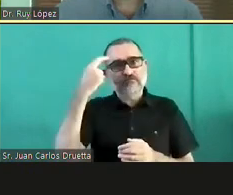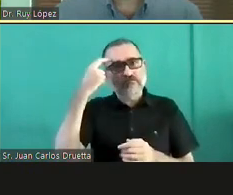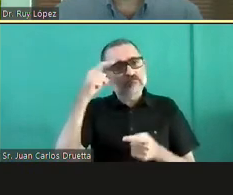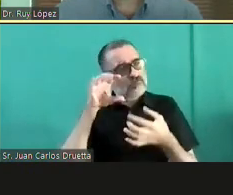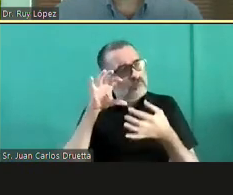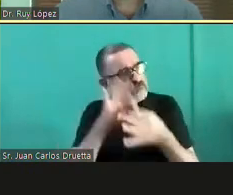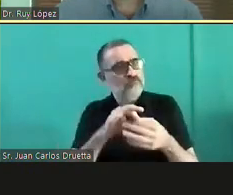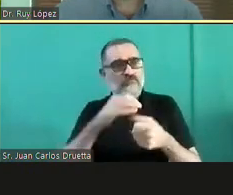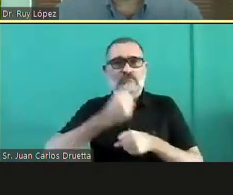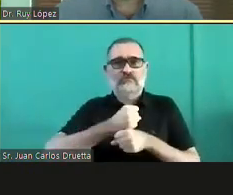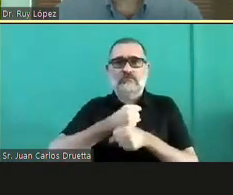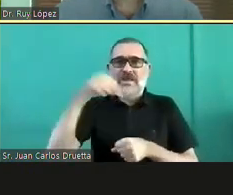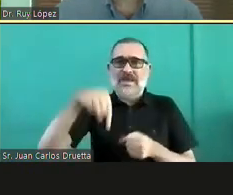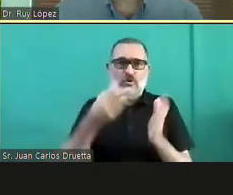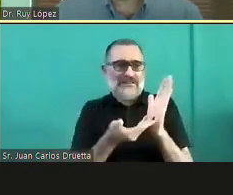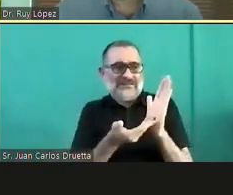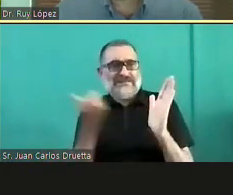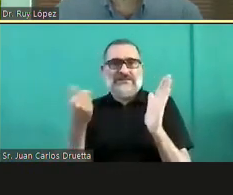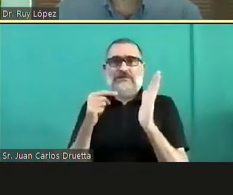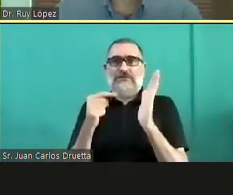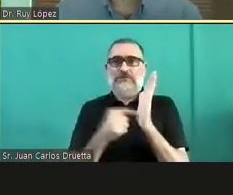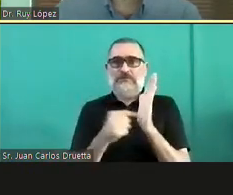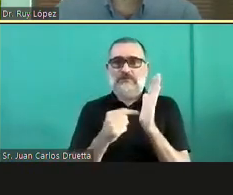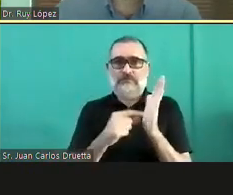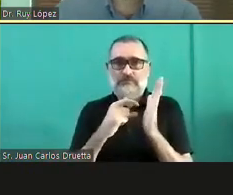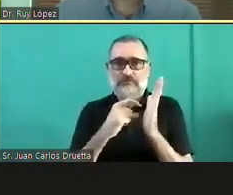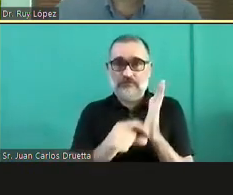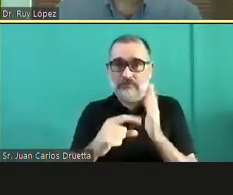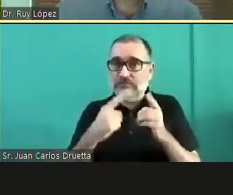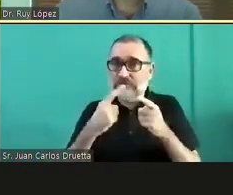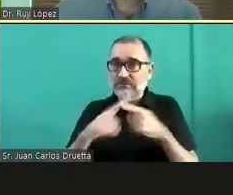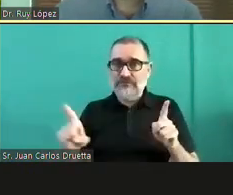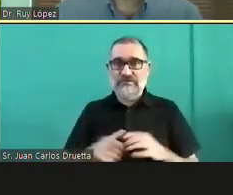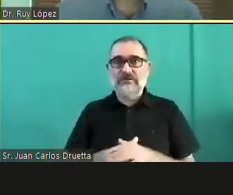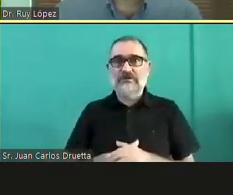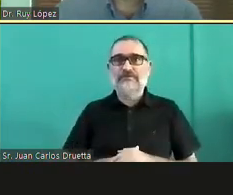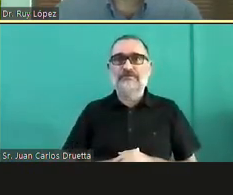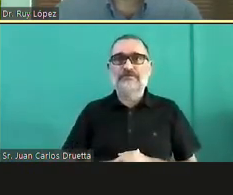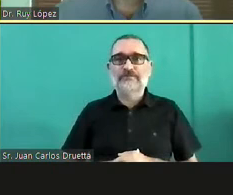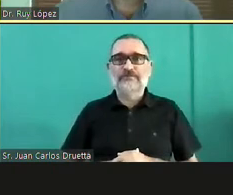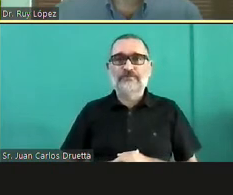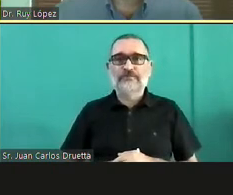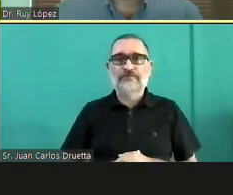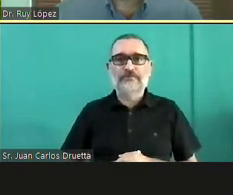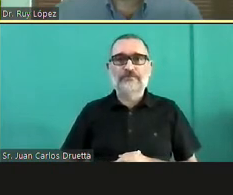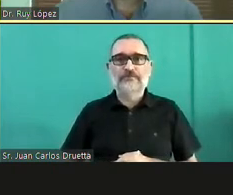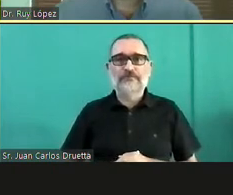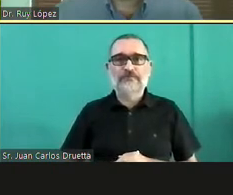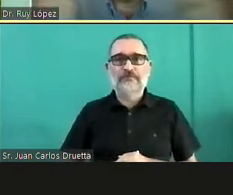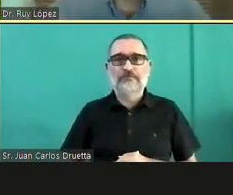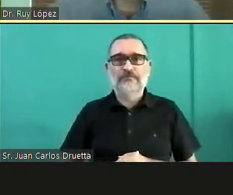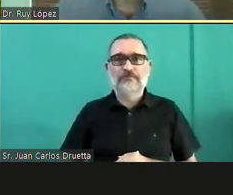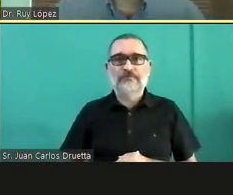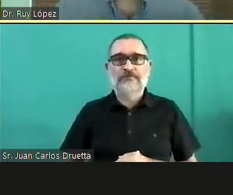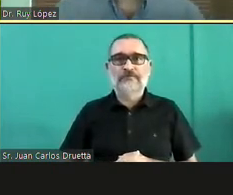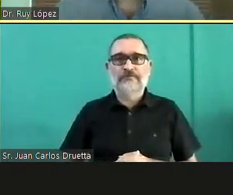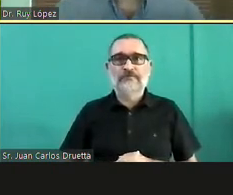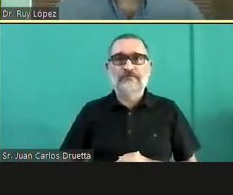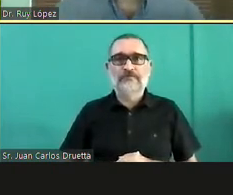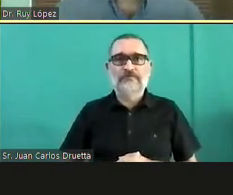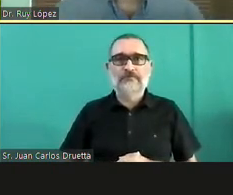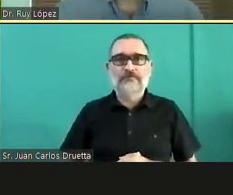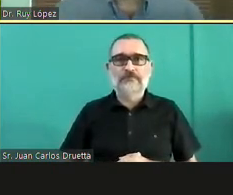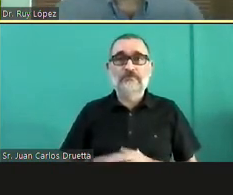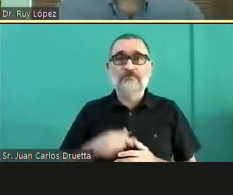alimentario como el reglamento de publicidad en el que estamos trabajando muy activamente para tener también mucho más